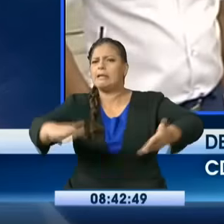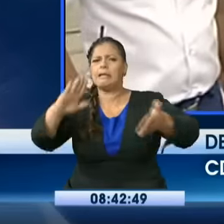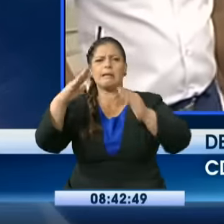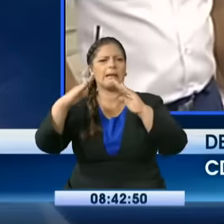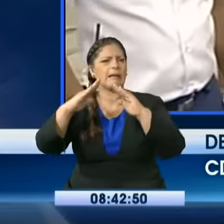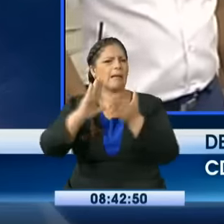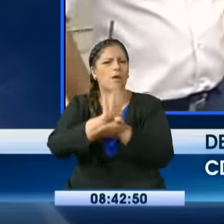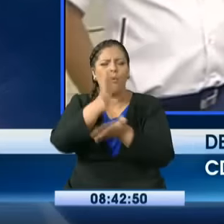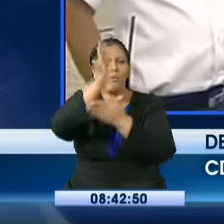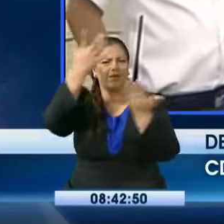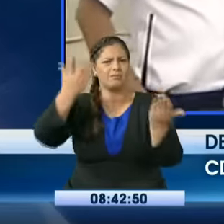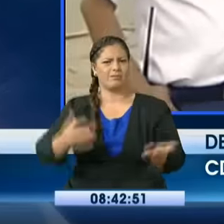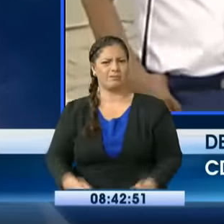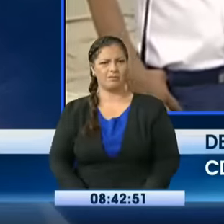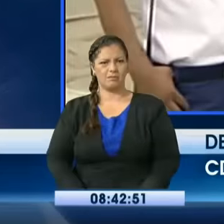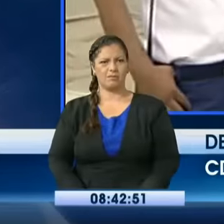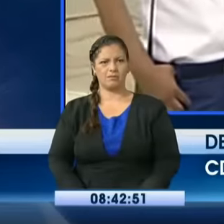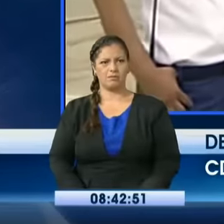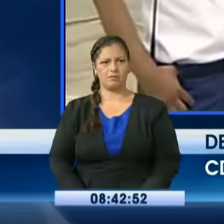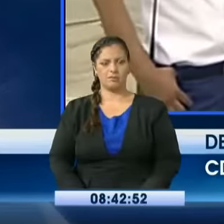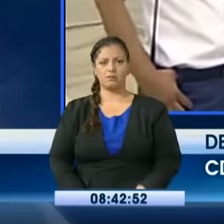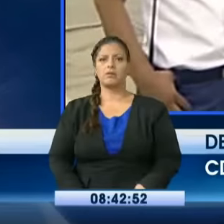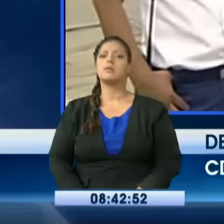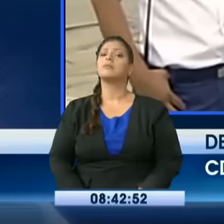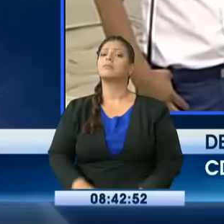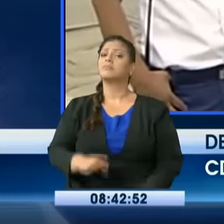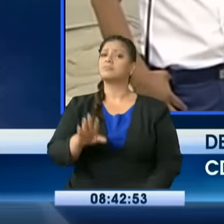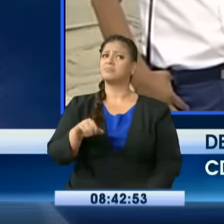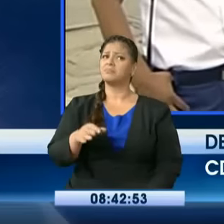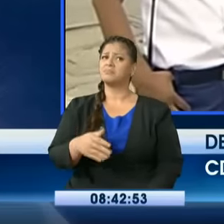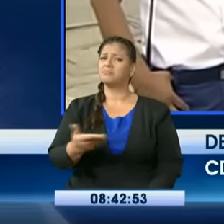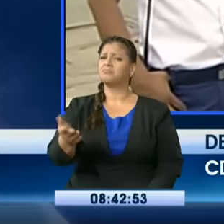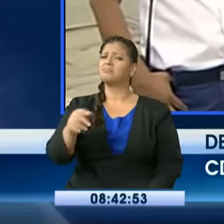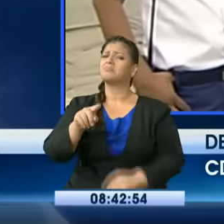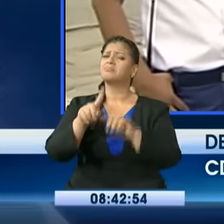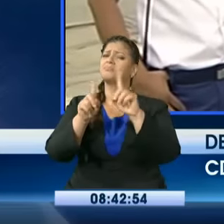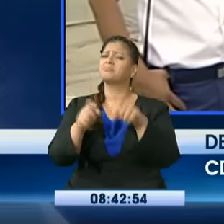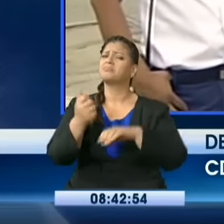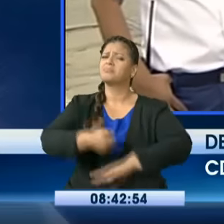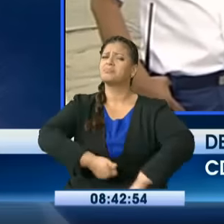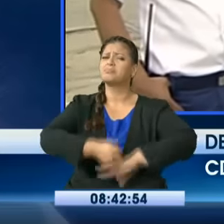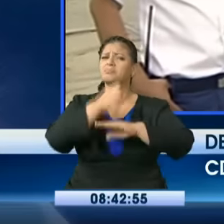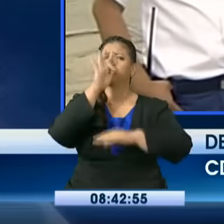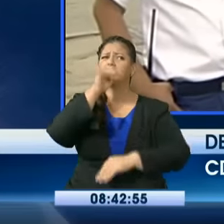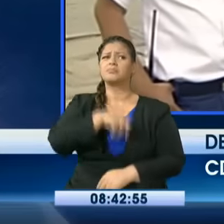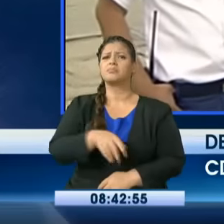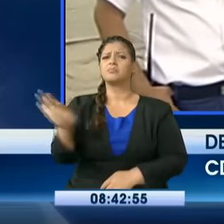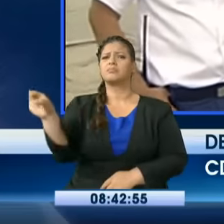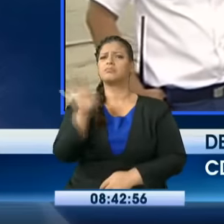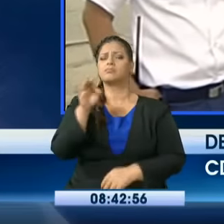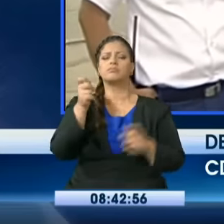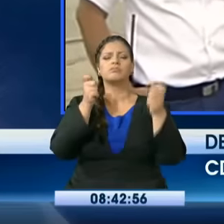ciudad, no entran a controlar el tránsito al pie de la escuela? ¿Cuál es el impedimento, abogado?